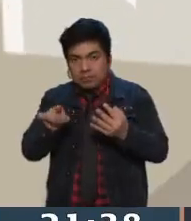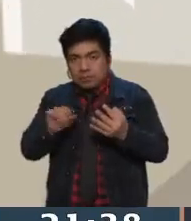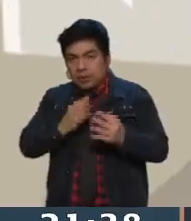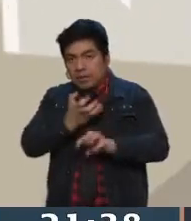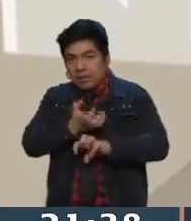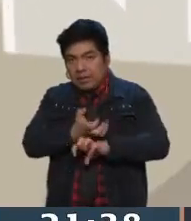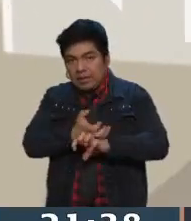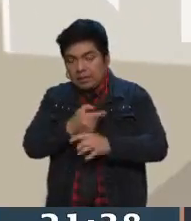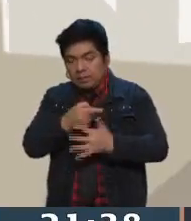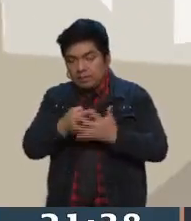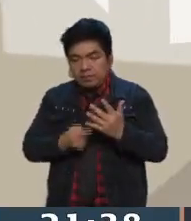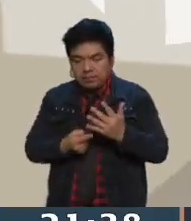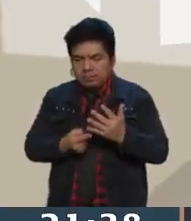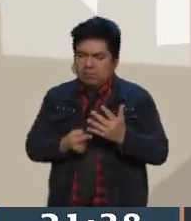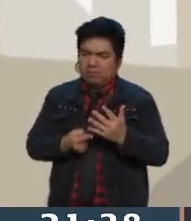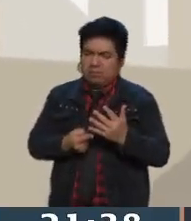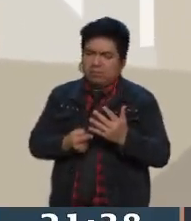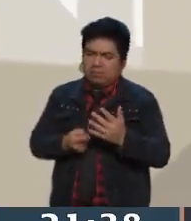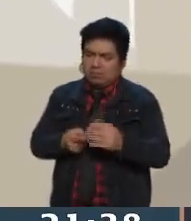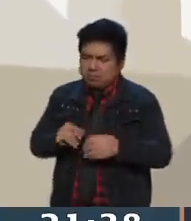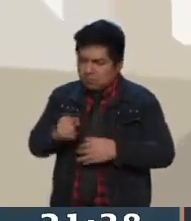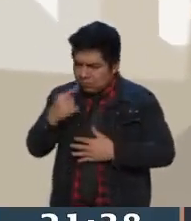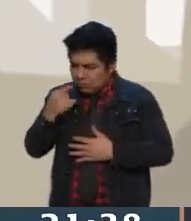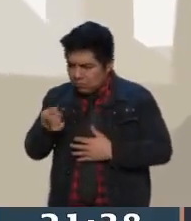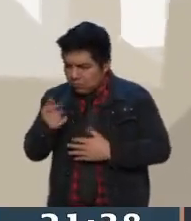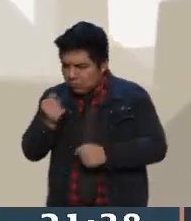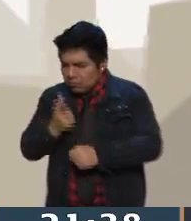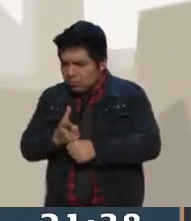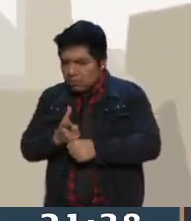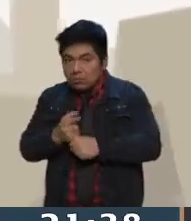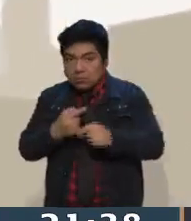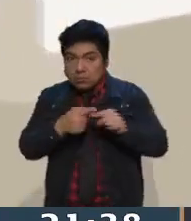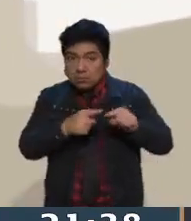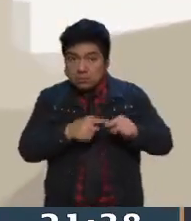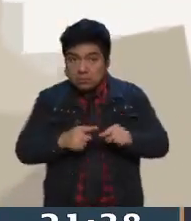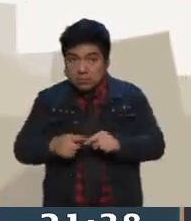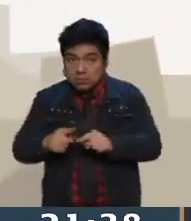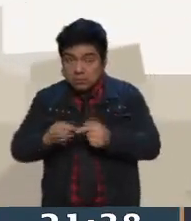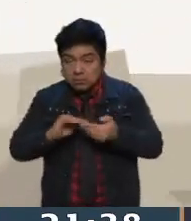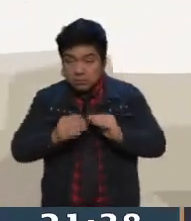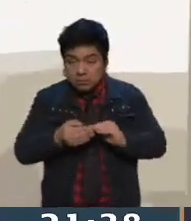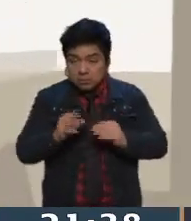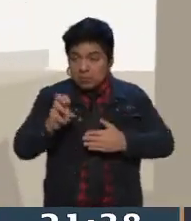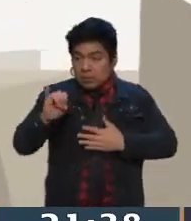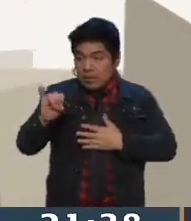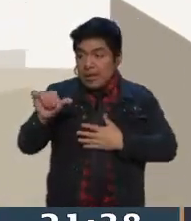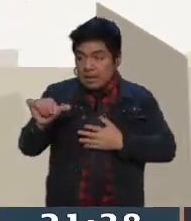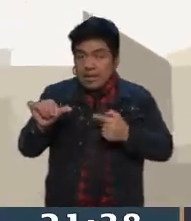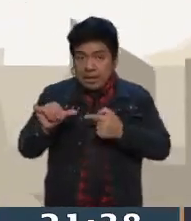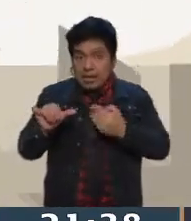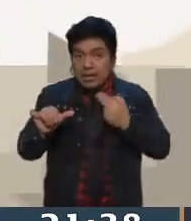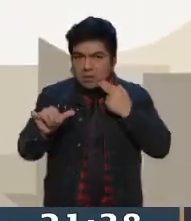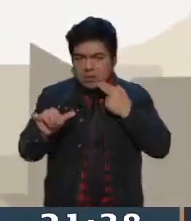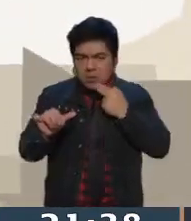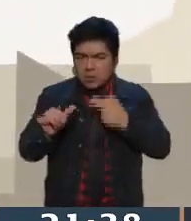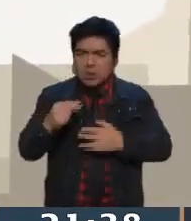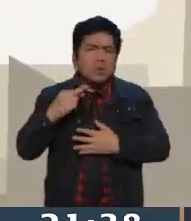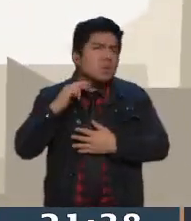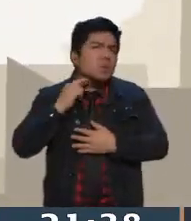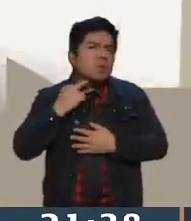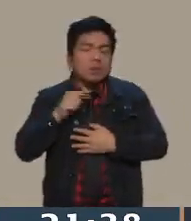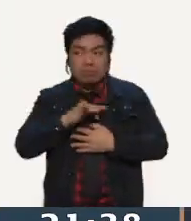Estados Unidos. Nos llamó la atención que a partir de distintas herramientas de inteligencia artificial puede